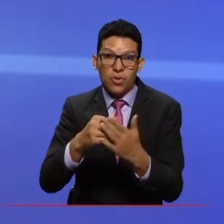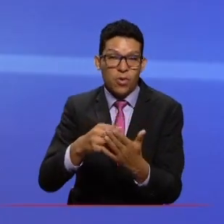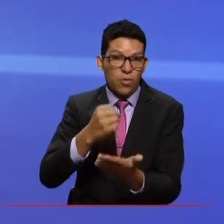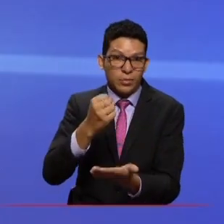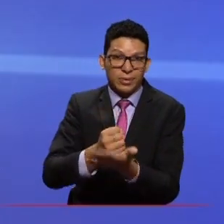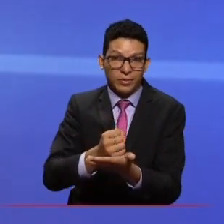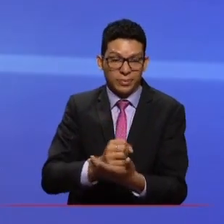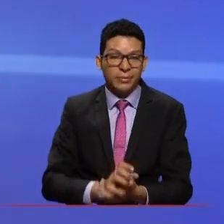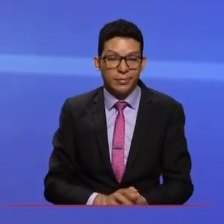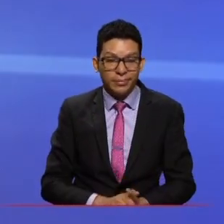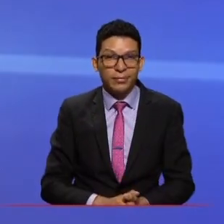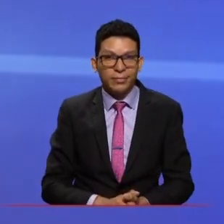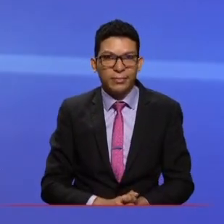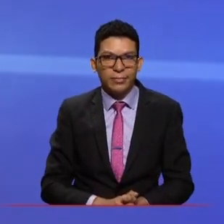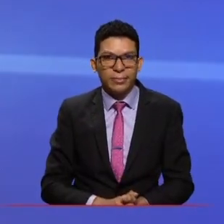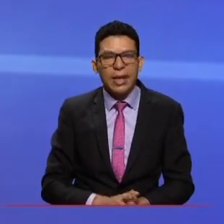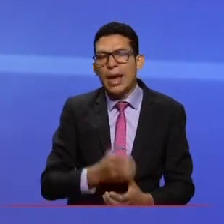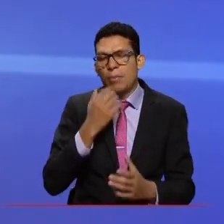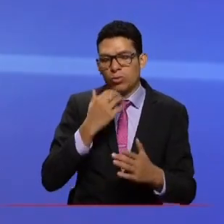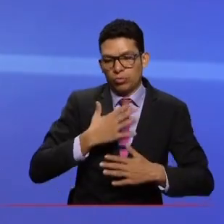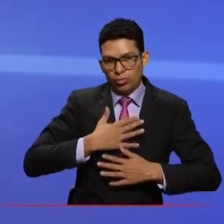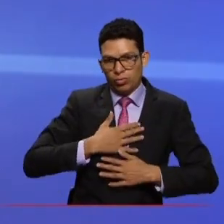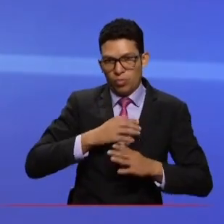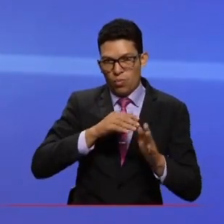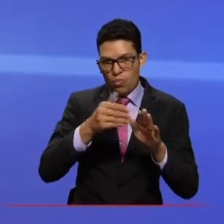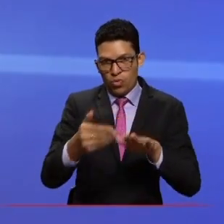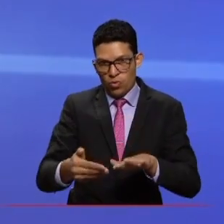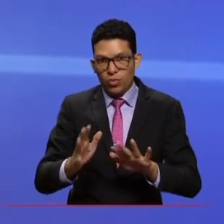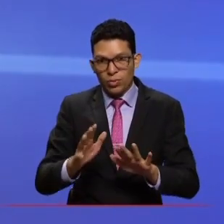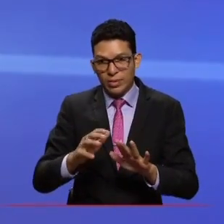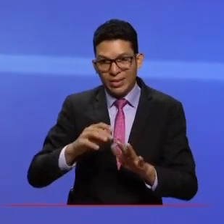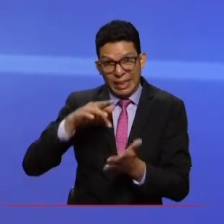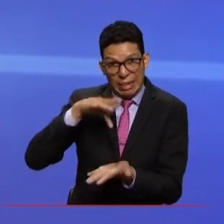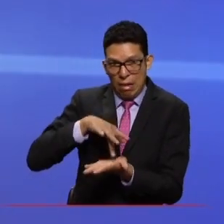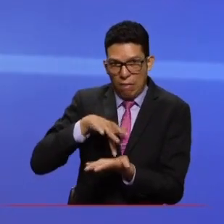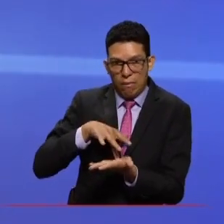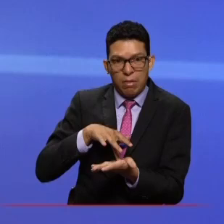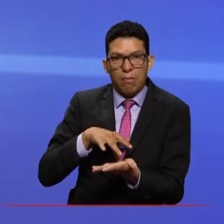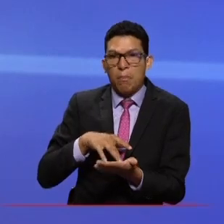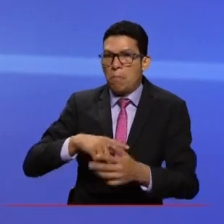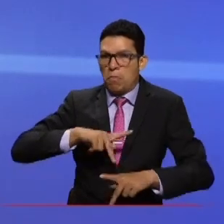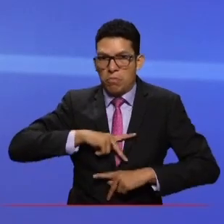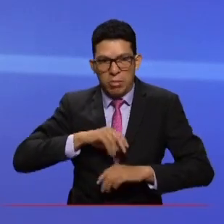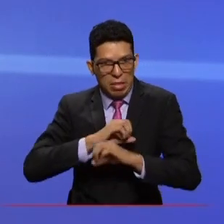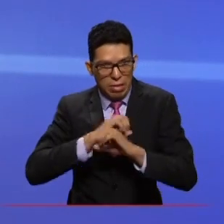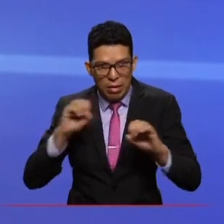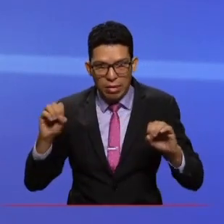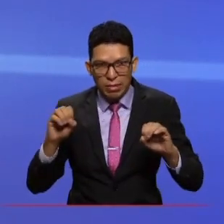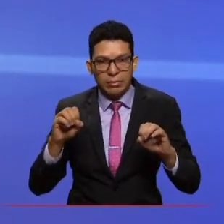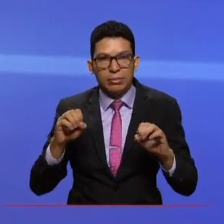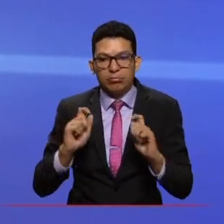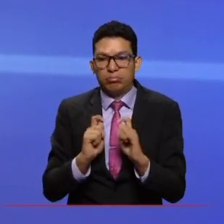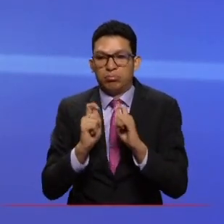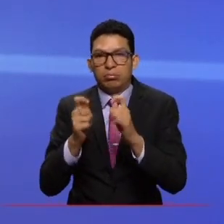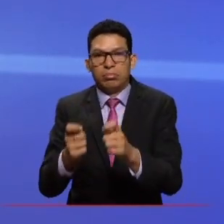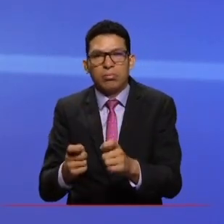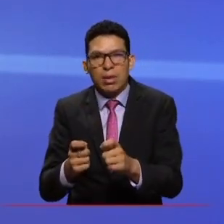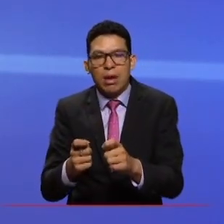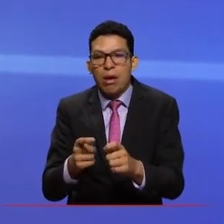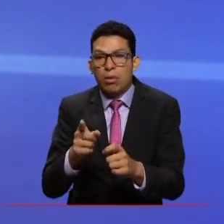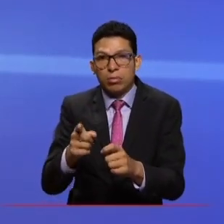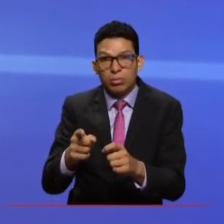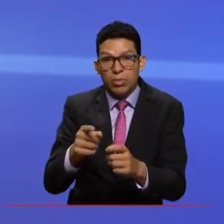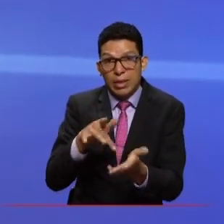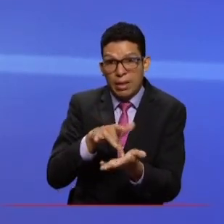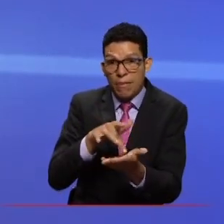abogado, a ver si me queda claro, la persona que fallece tiene una deuda, ¿sí? No tiene ningún bien, ningún patrimonio que heredar, ¿le hereda solo la deuda